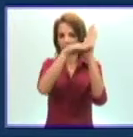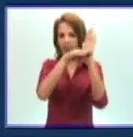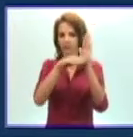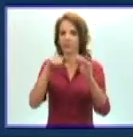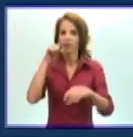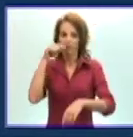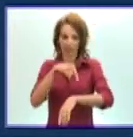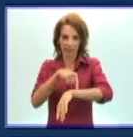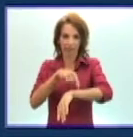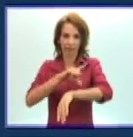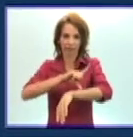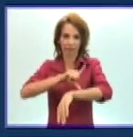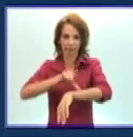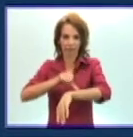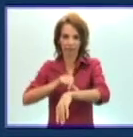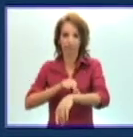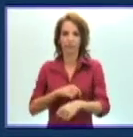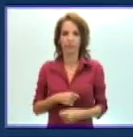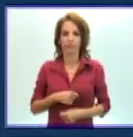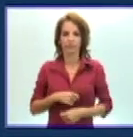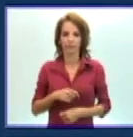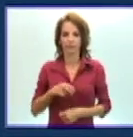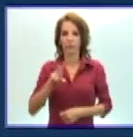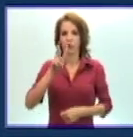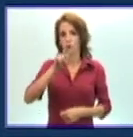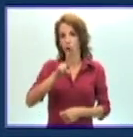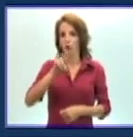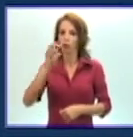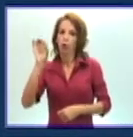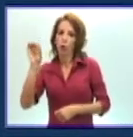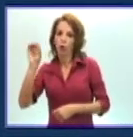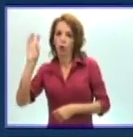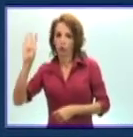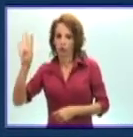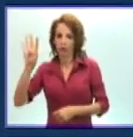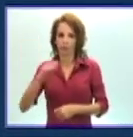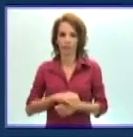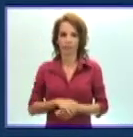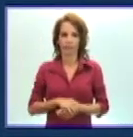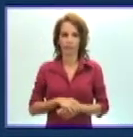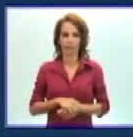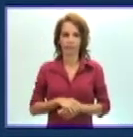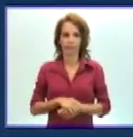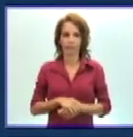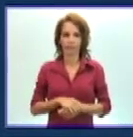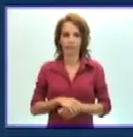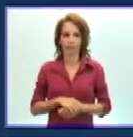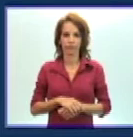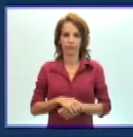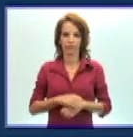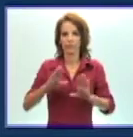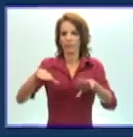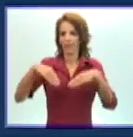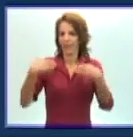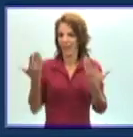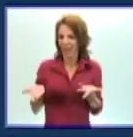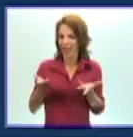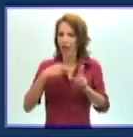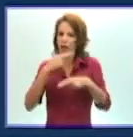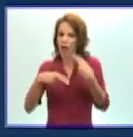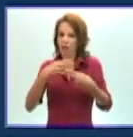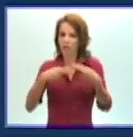yo escogí el 2 y el 4, dos números consecutivos. ¿Cuál es lo otro que tenemos que estar haciendo?